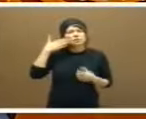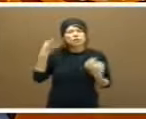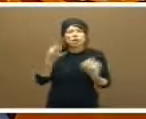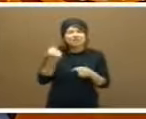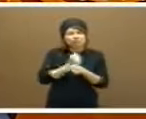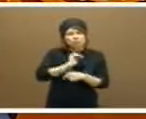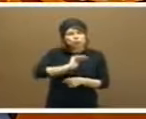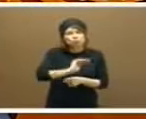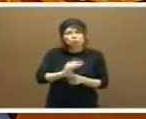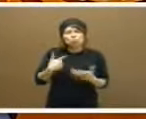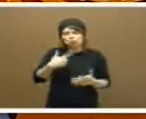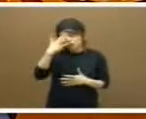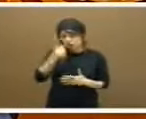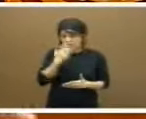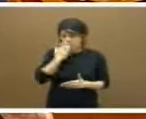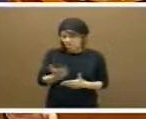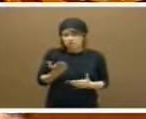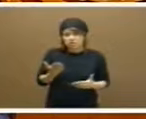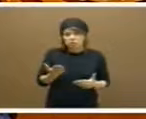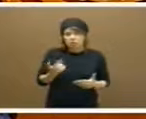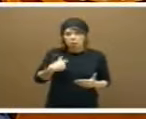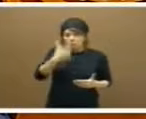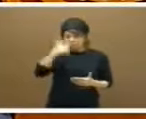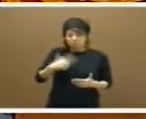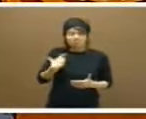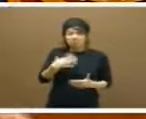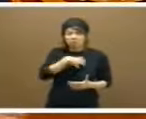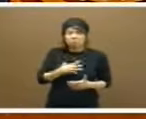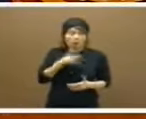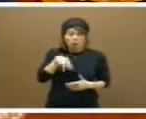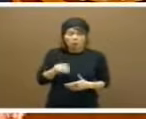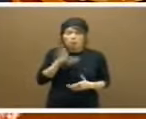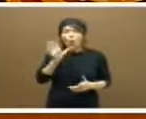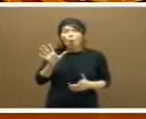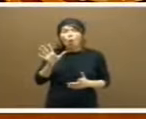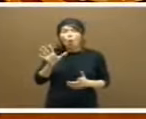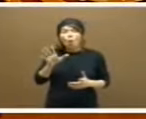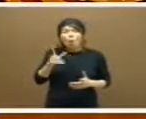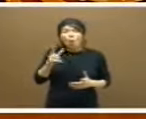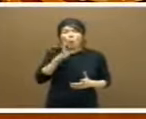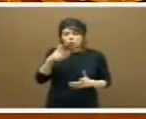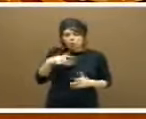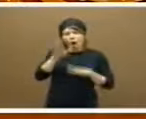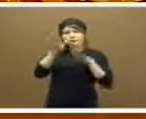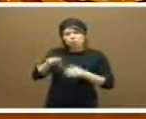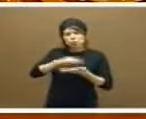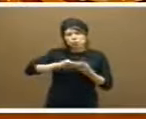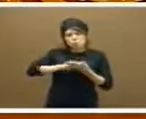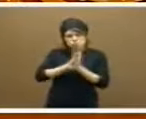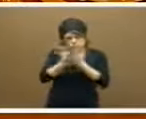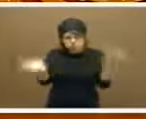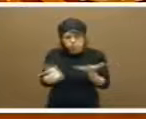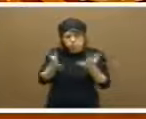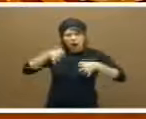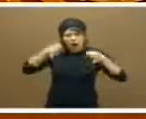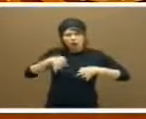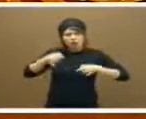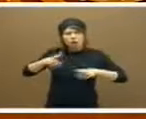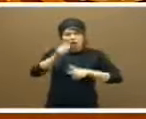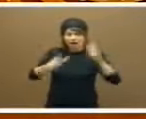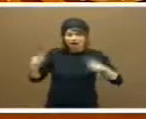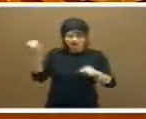están haciendo. Y yo creo, sinceramente, y no es porque yo sea empleado público, sino que yo siempre estaré a favor de medidas que fomenten y garantizan que la